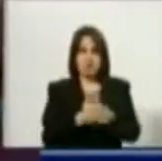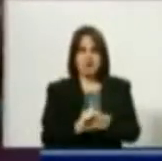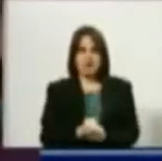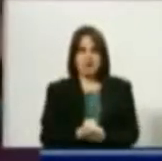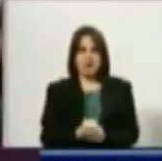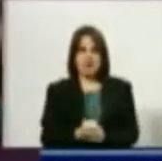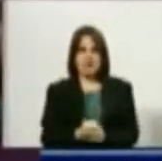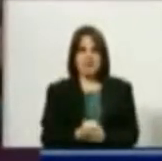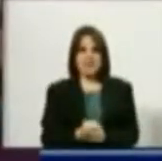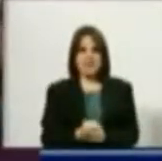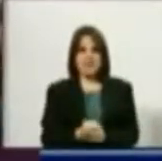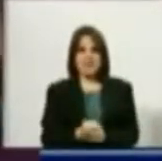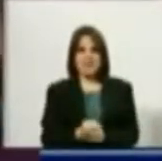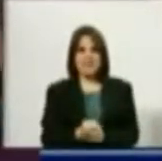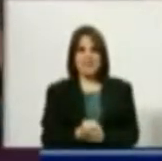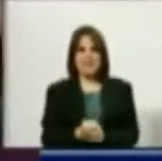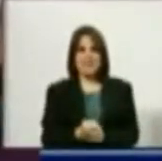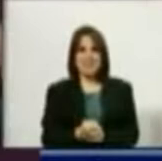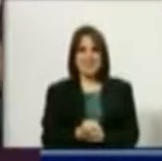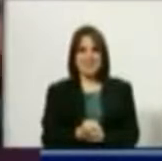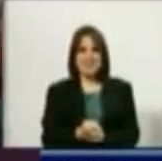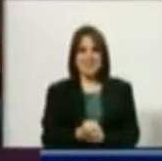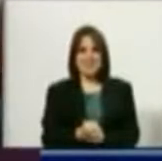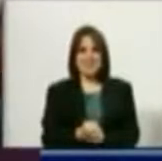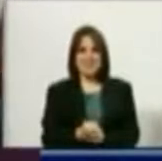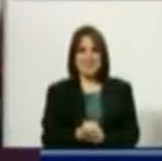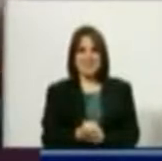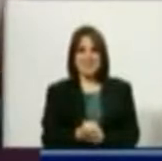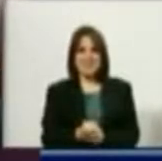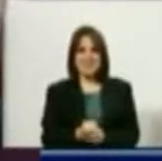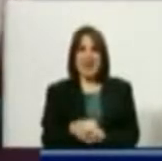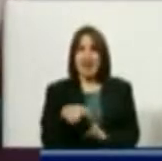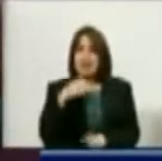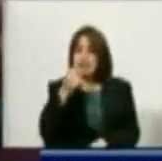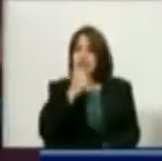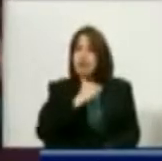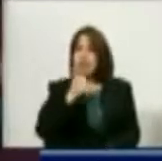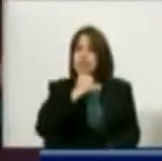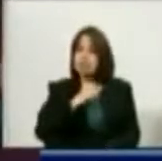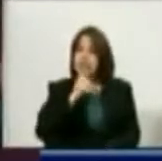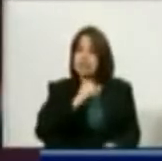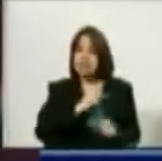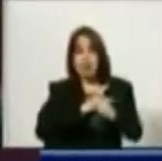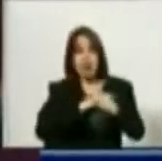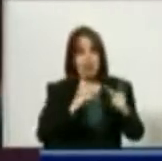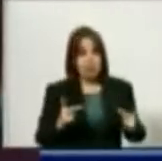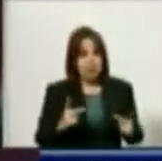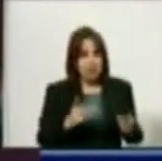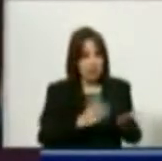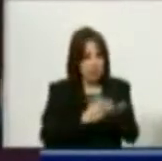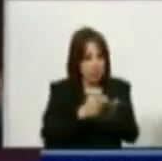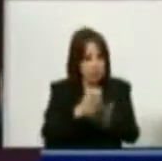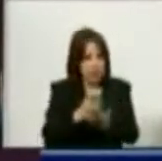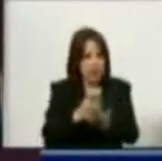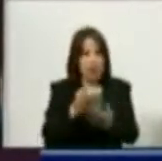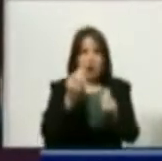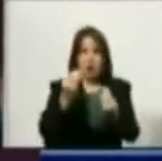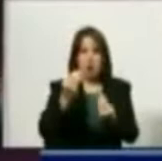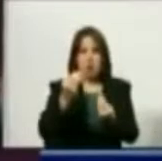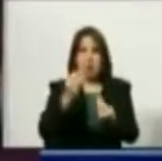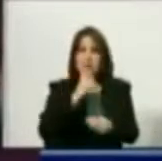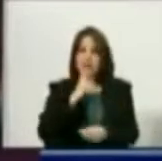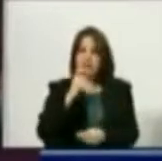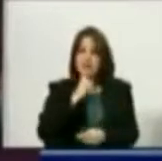por habernos dado coraje resistencia y valentía para transitar el camino de las